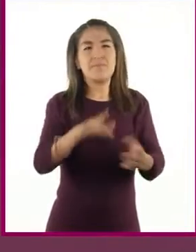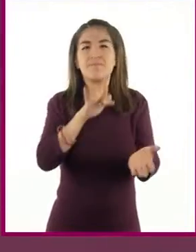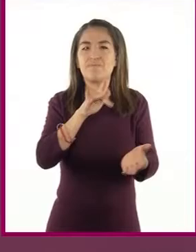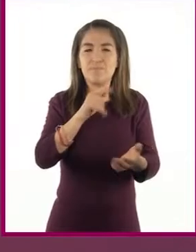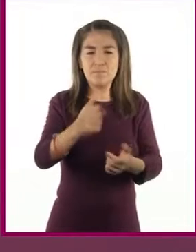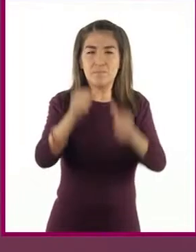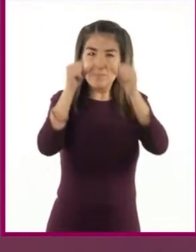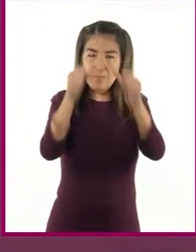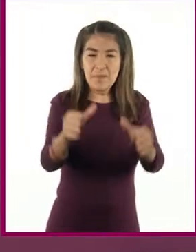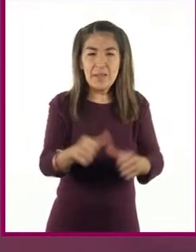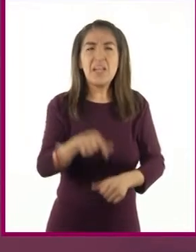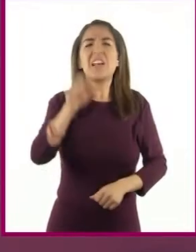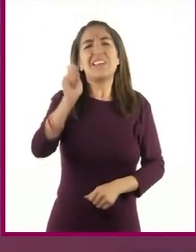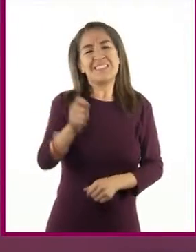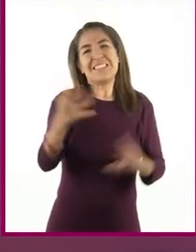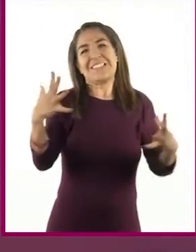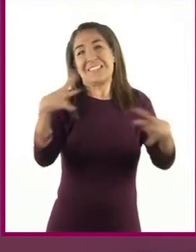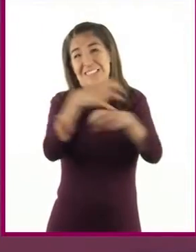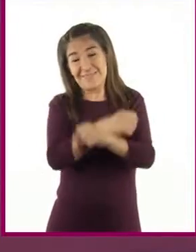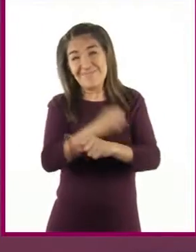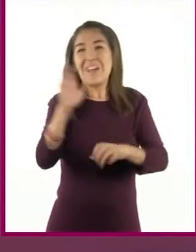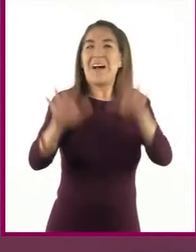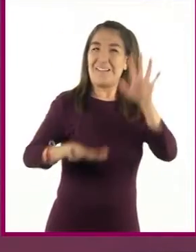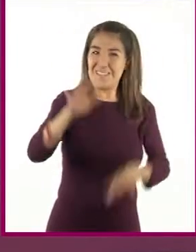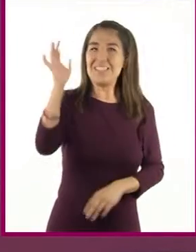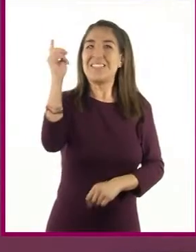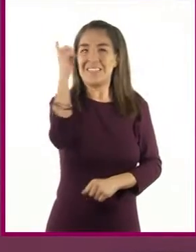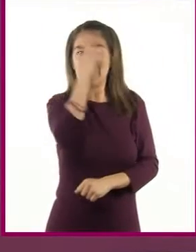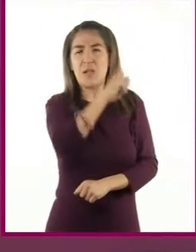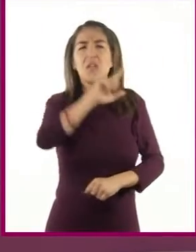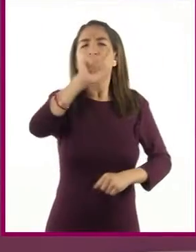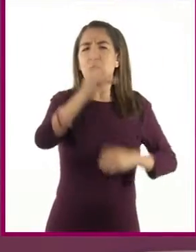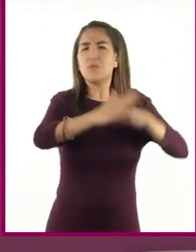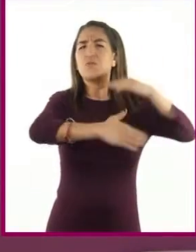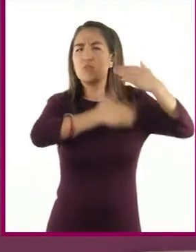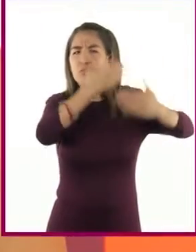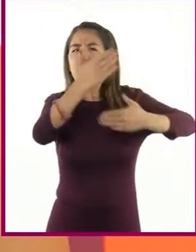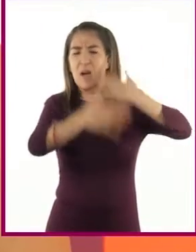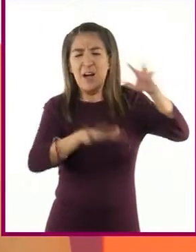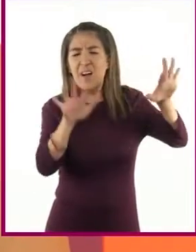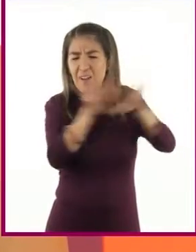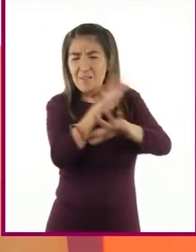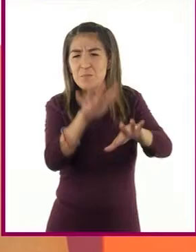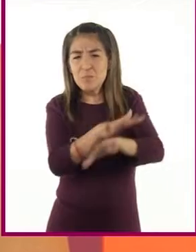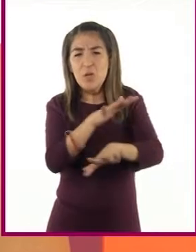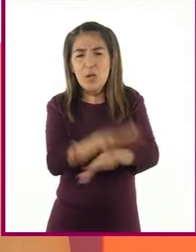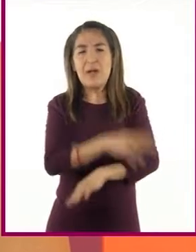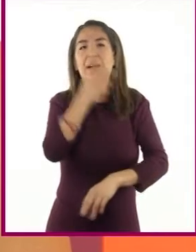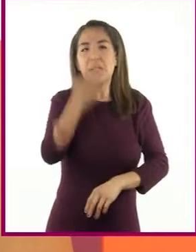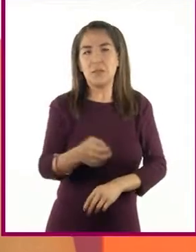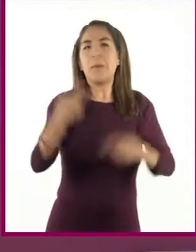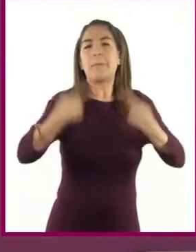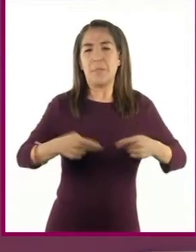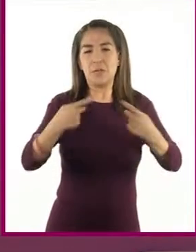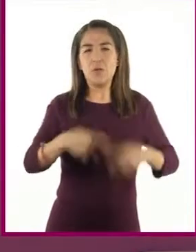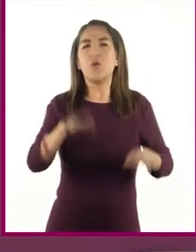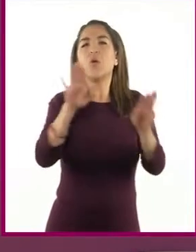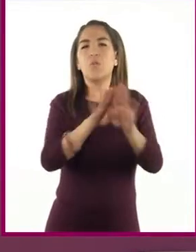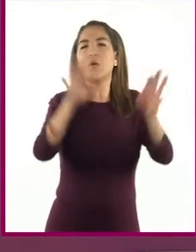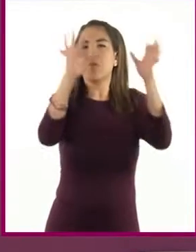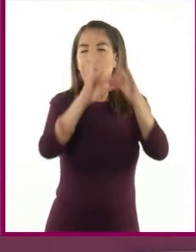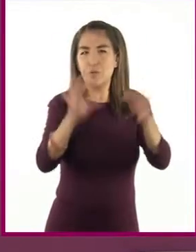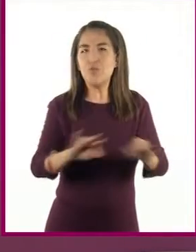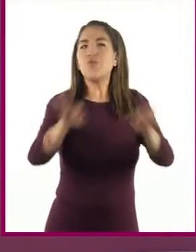su definición es a veces complicada, ha cambiado con el tiempo y hay muchos autores y autoras que la definen de